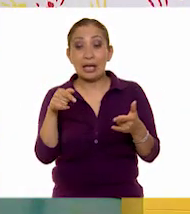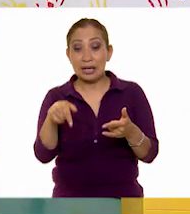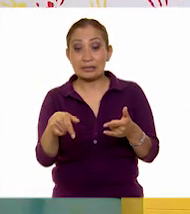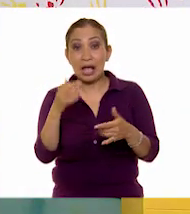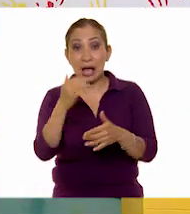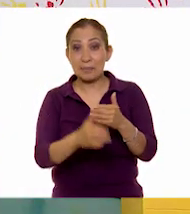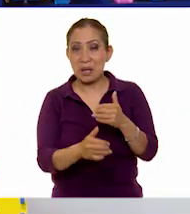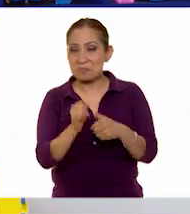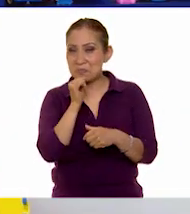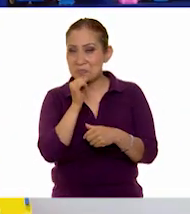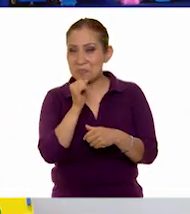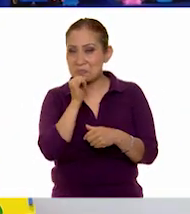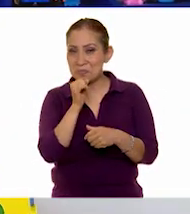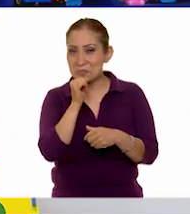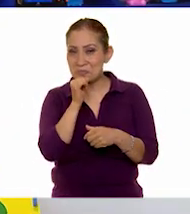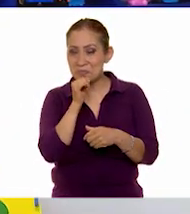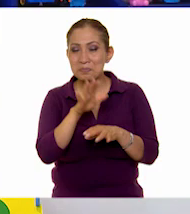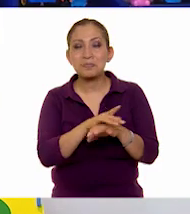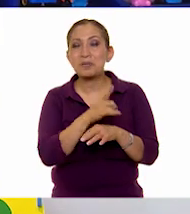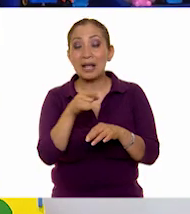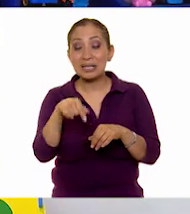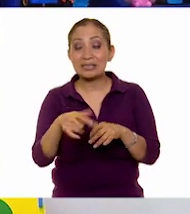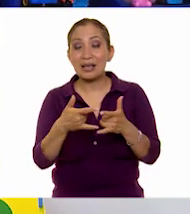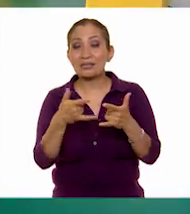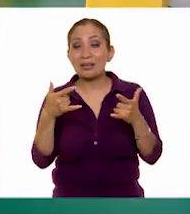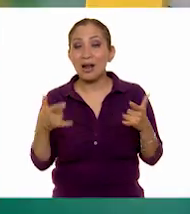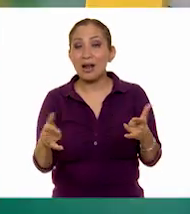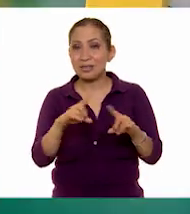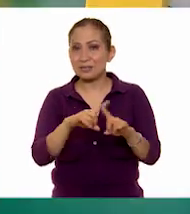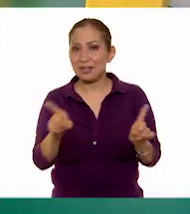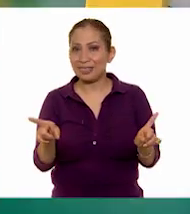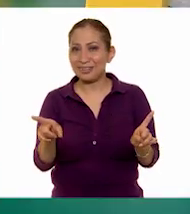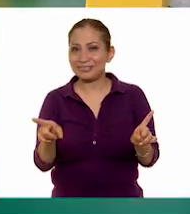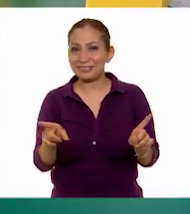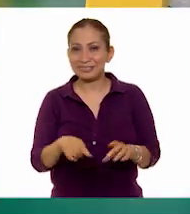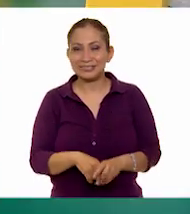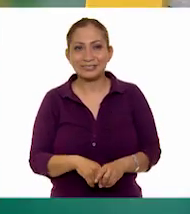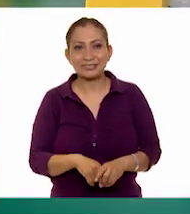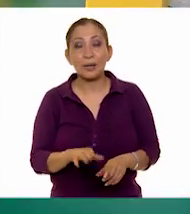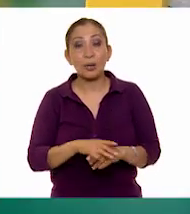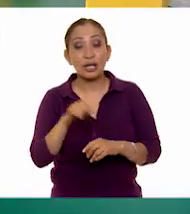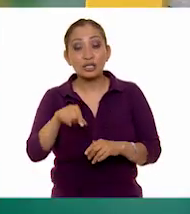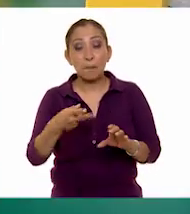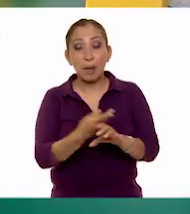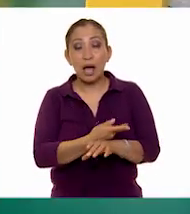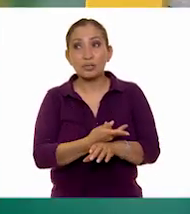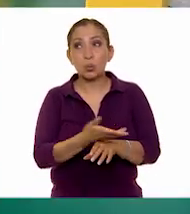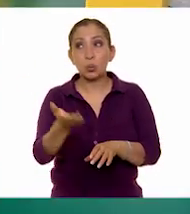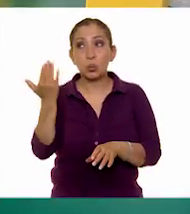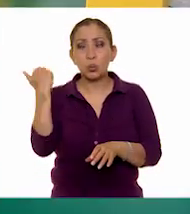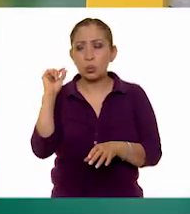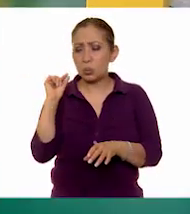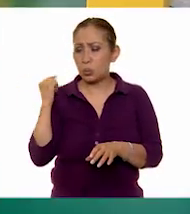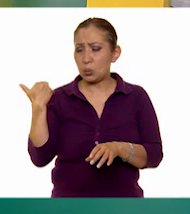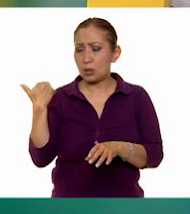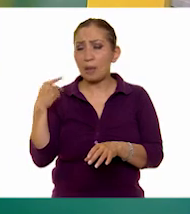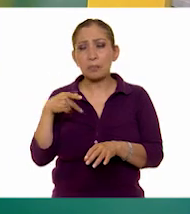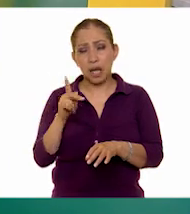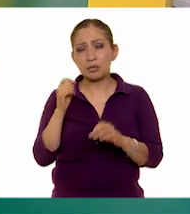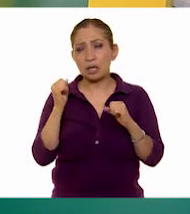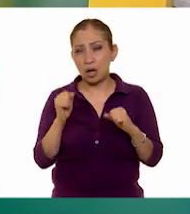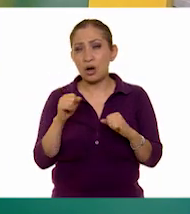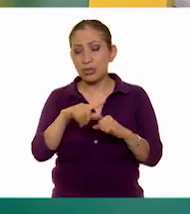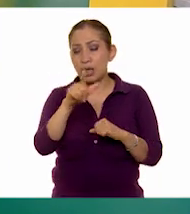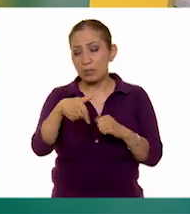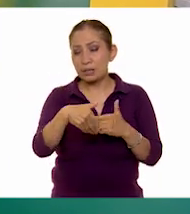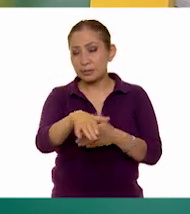se termina como todos, porque este cuento es diferente. Porque esto pasó hace un rato, pero seguro